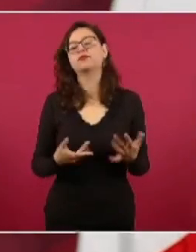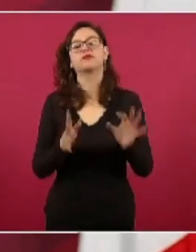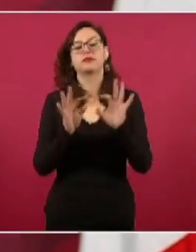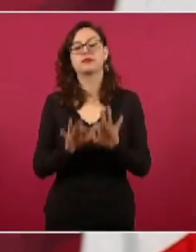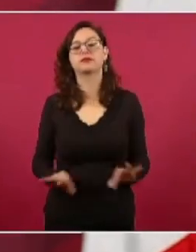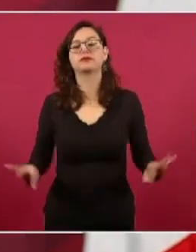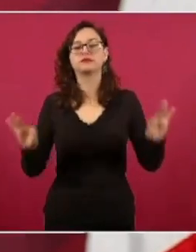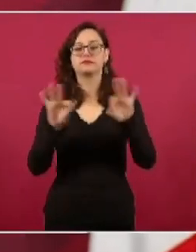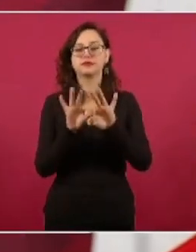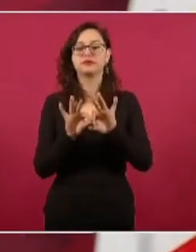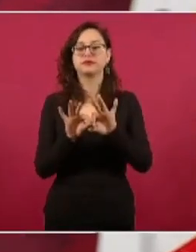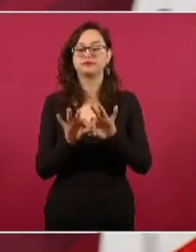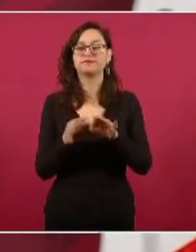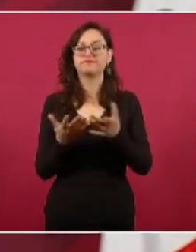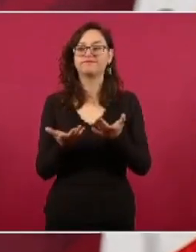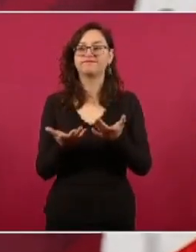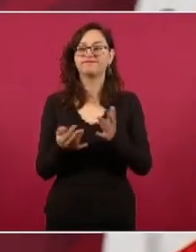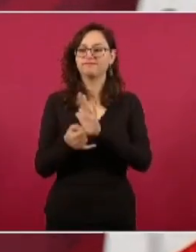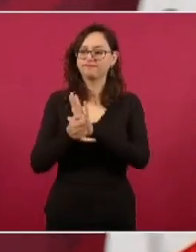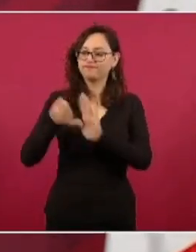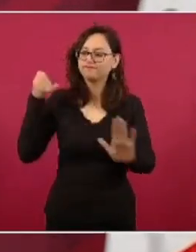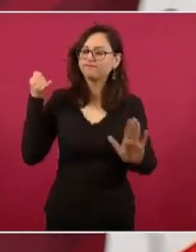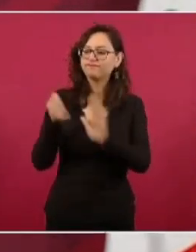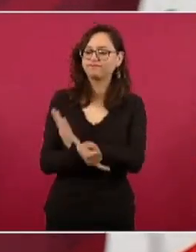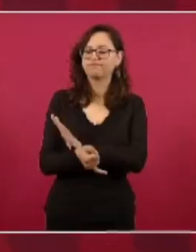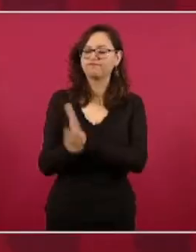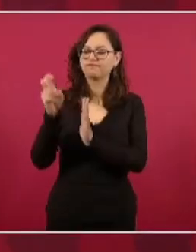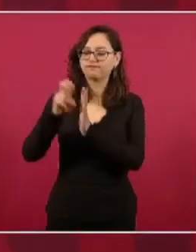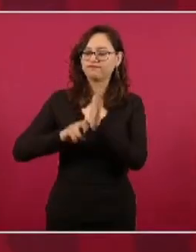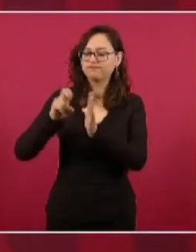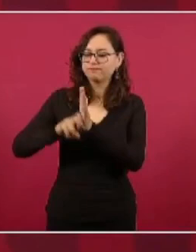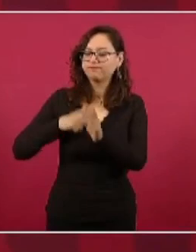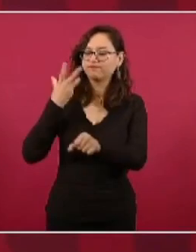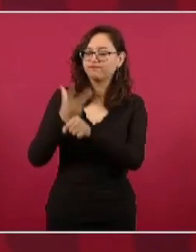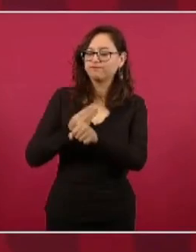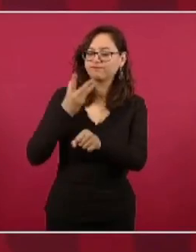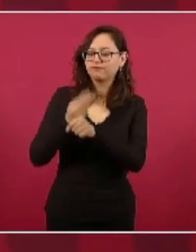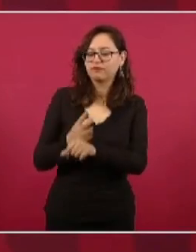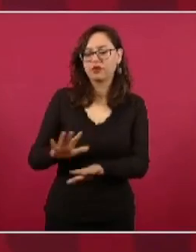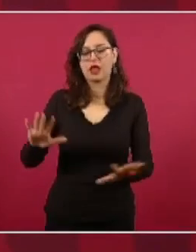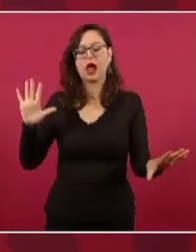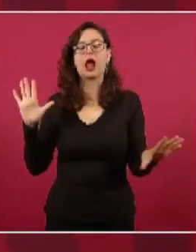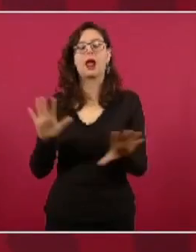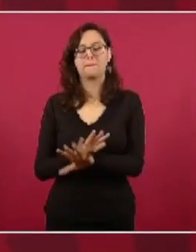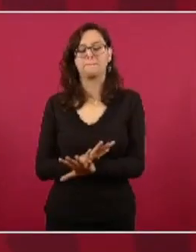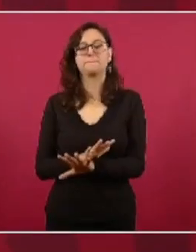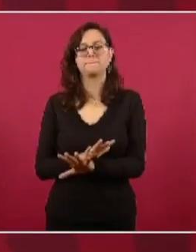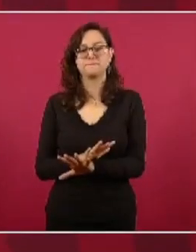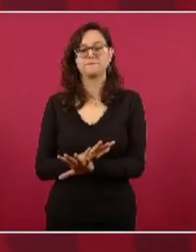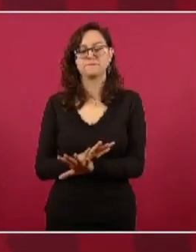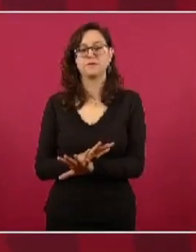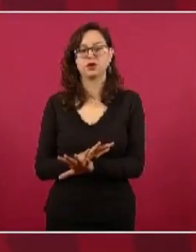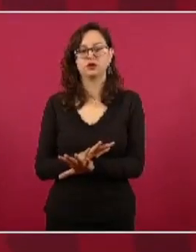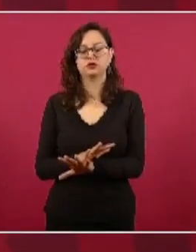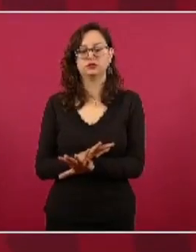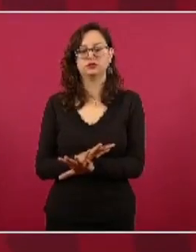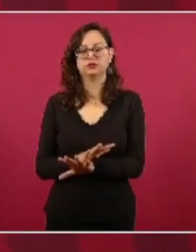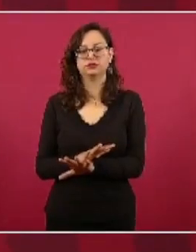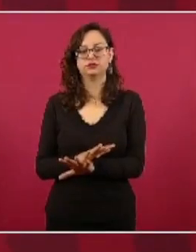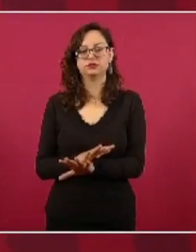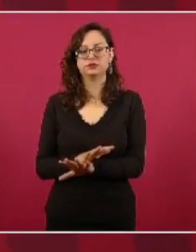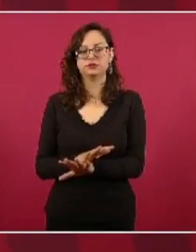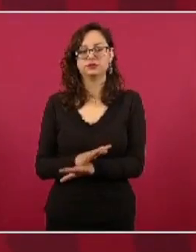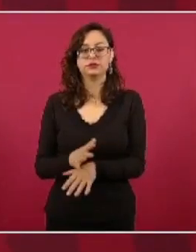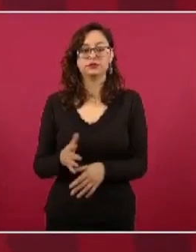cambios de fondo, y lo mismo esto de los aumentos de los